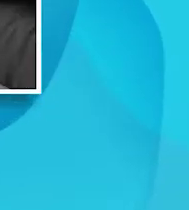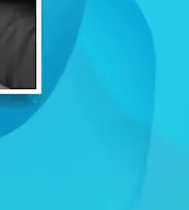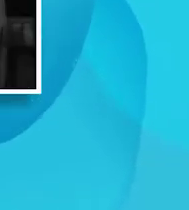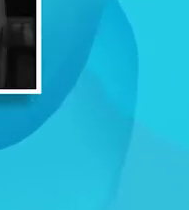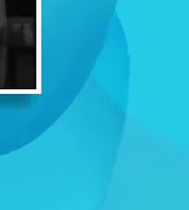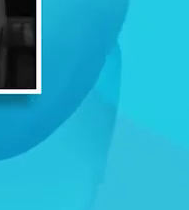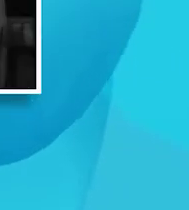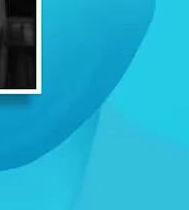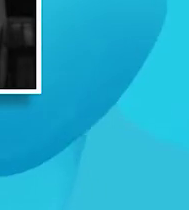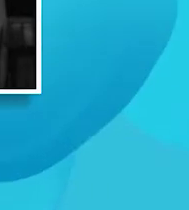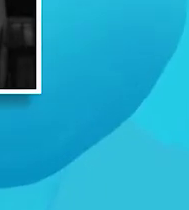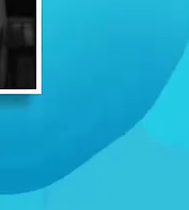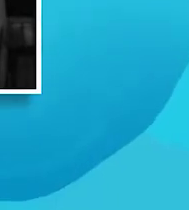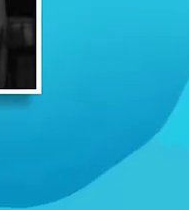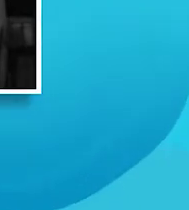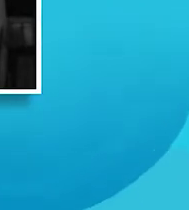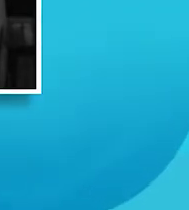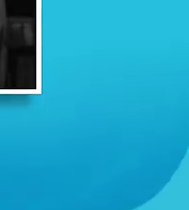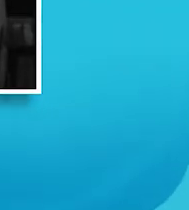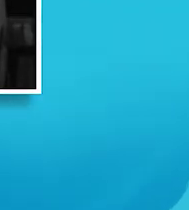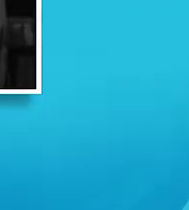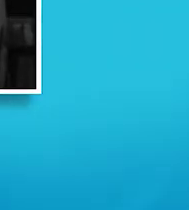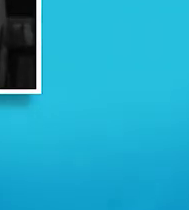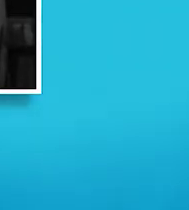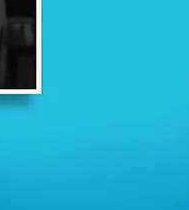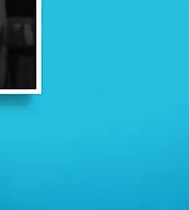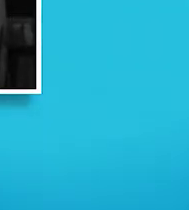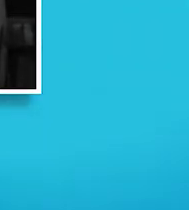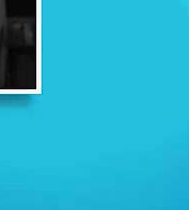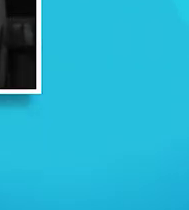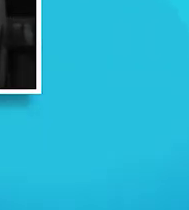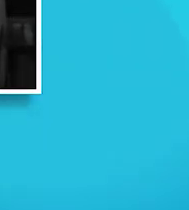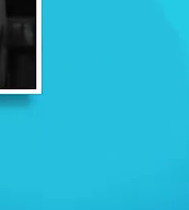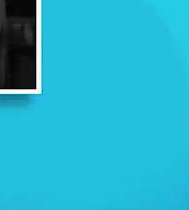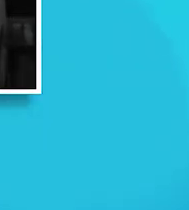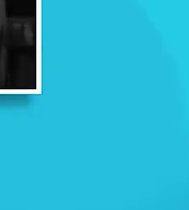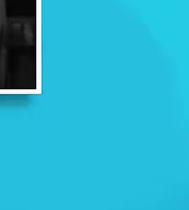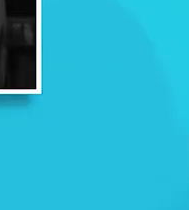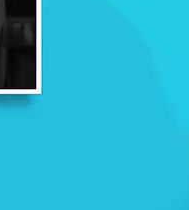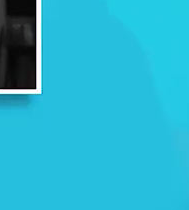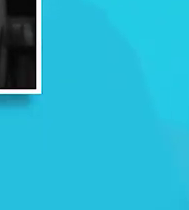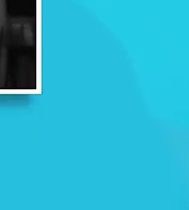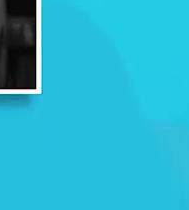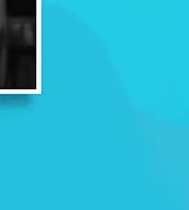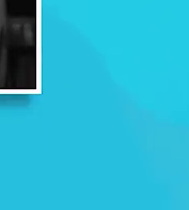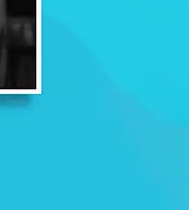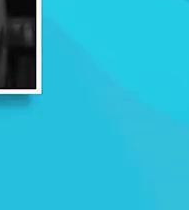We'll be right back.